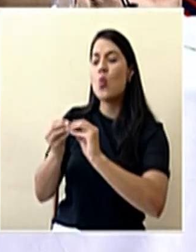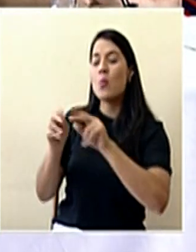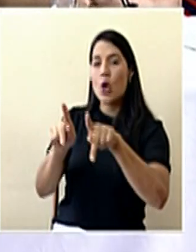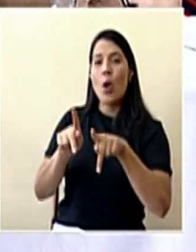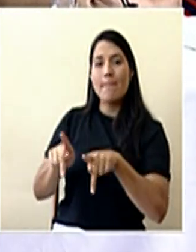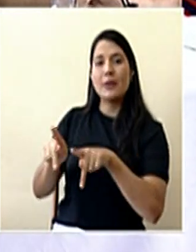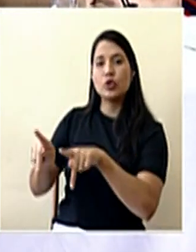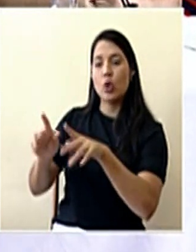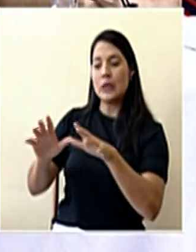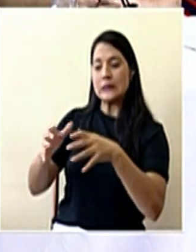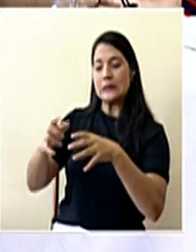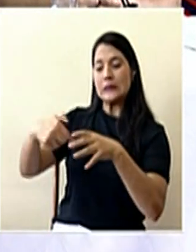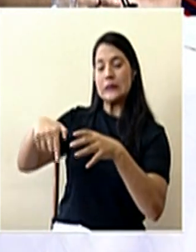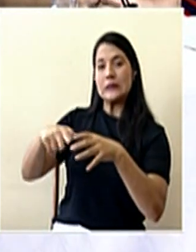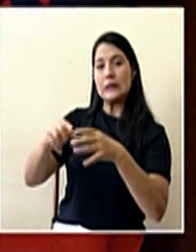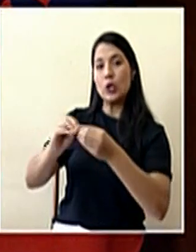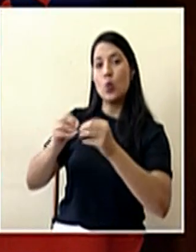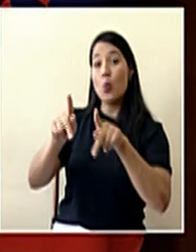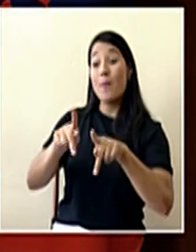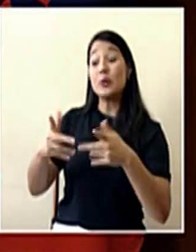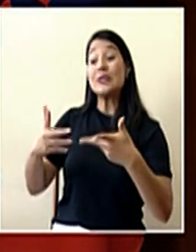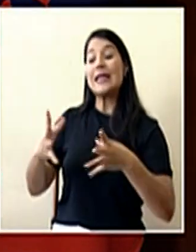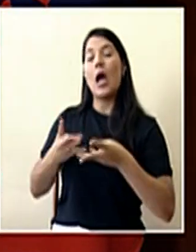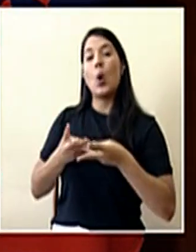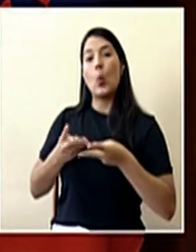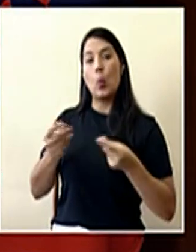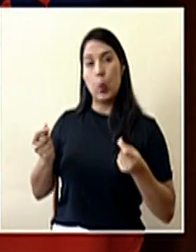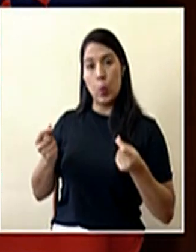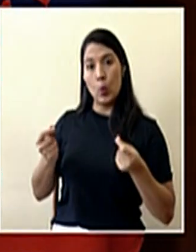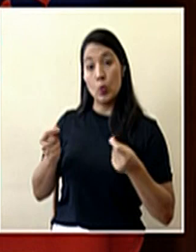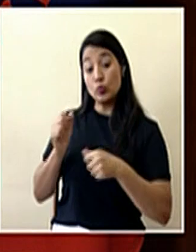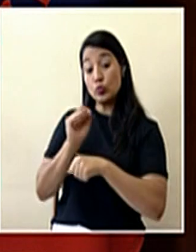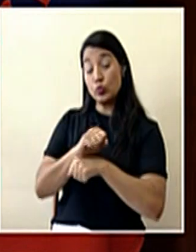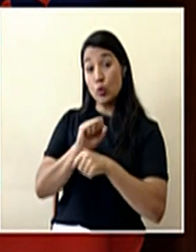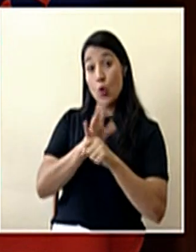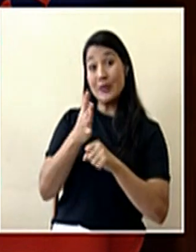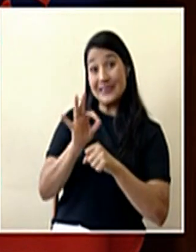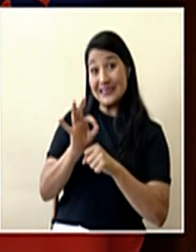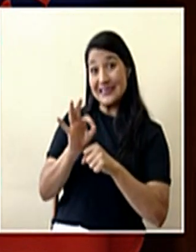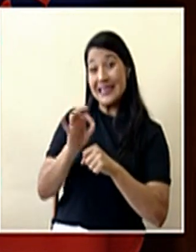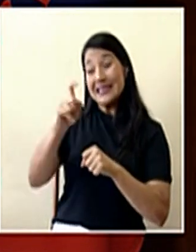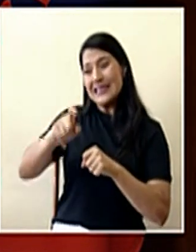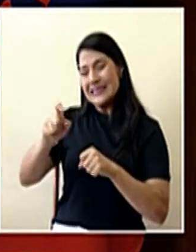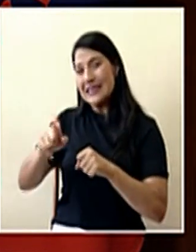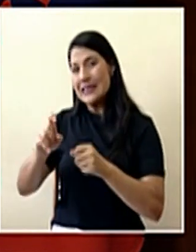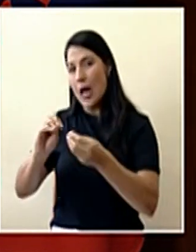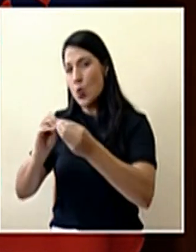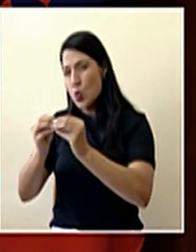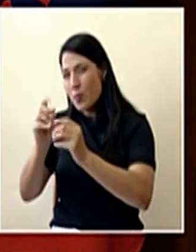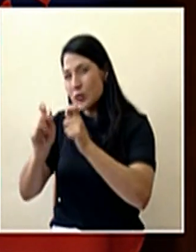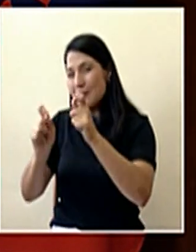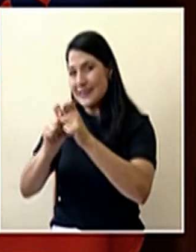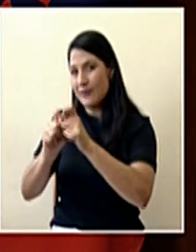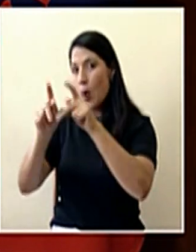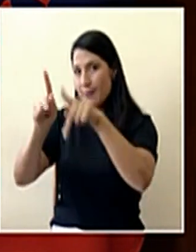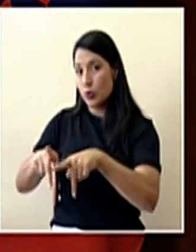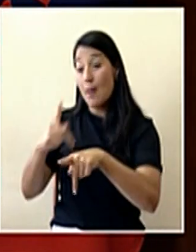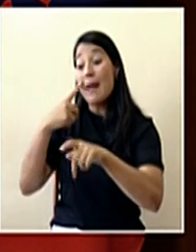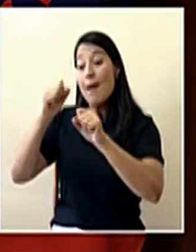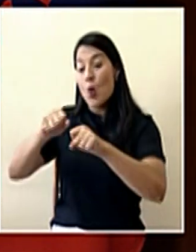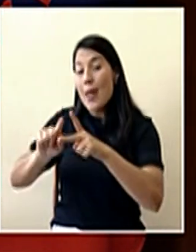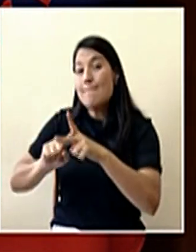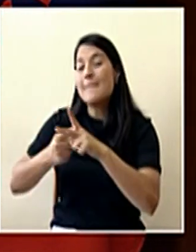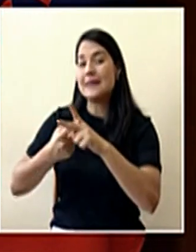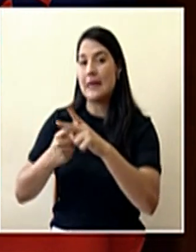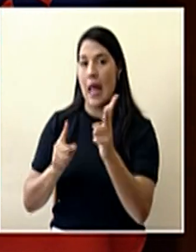mínimo determinado de pacientes que estén recuperados para poder comenzar a desarrollar esta técnica. Lo importante es que aquí en Costa